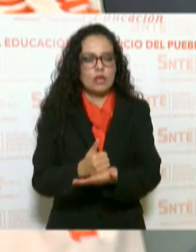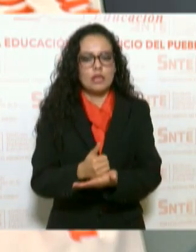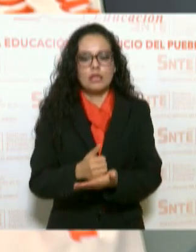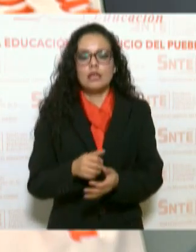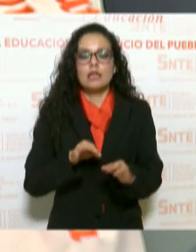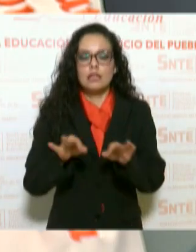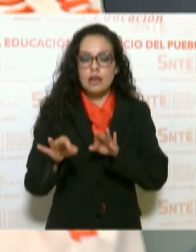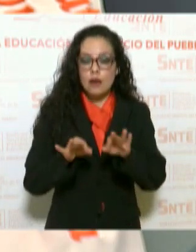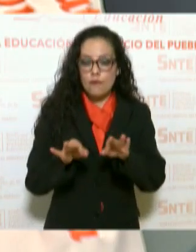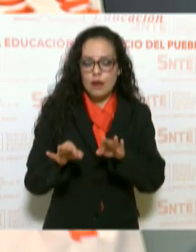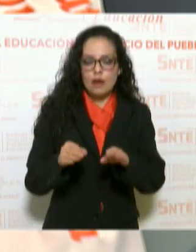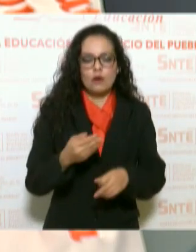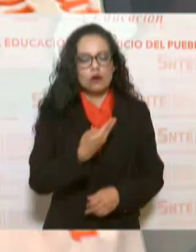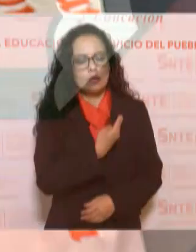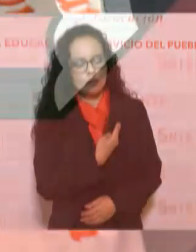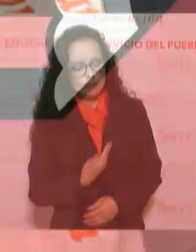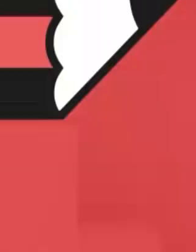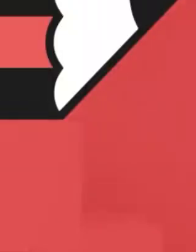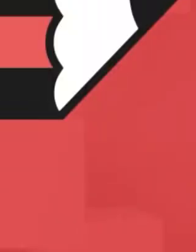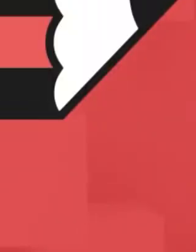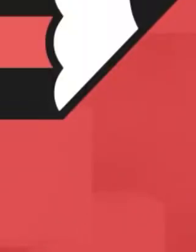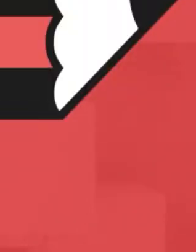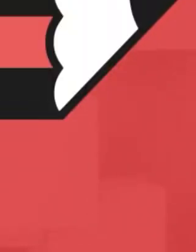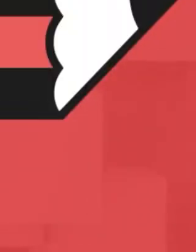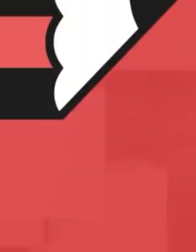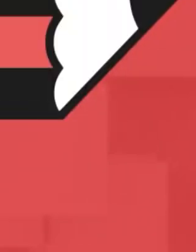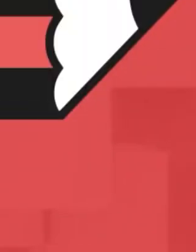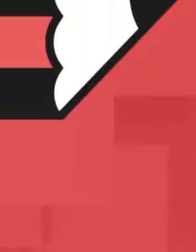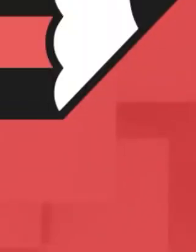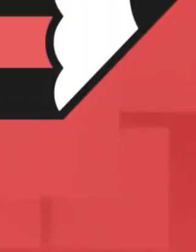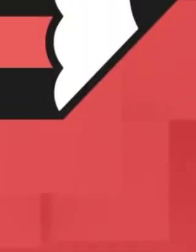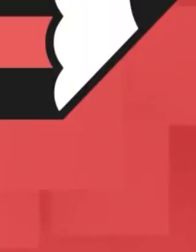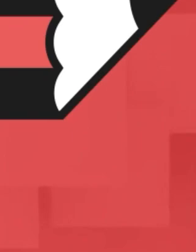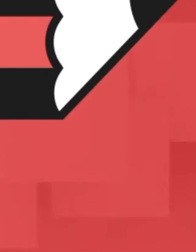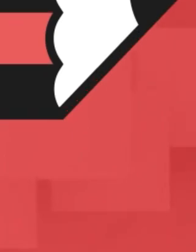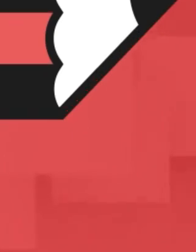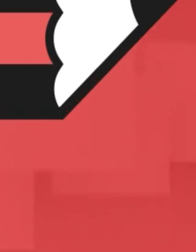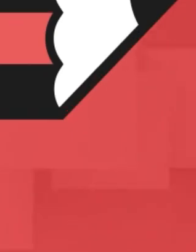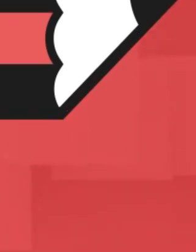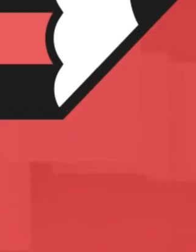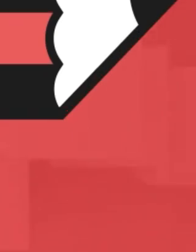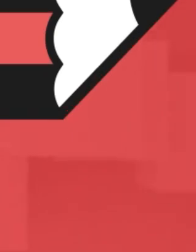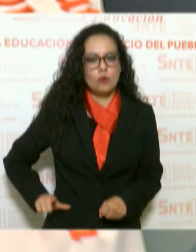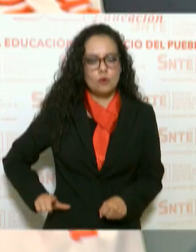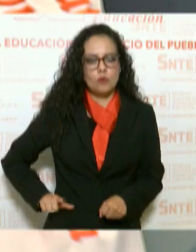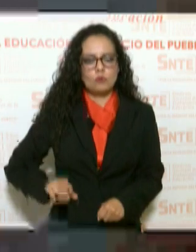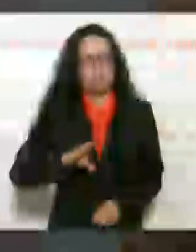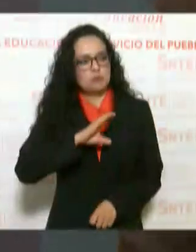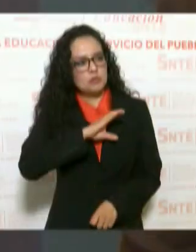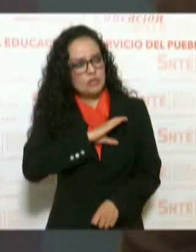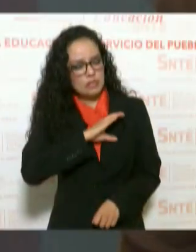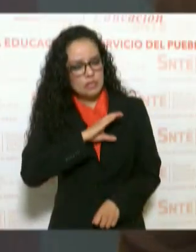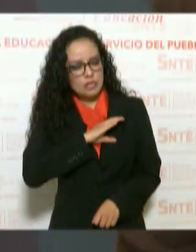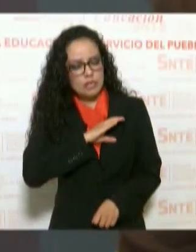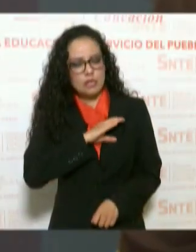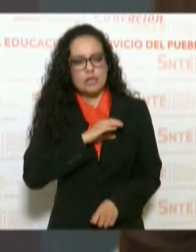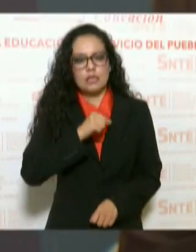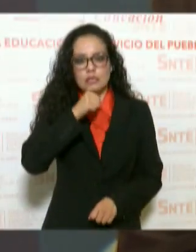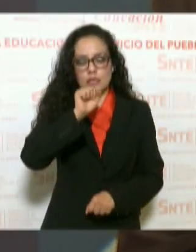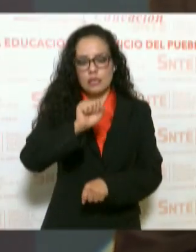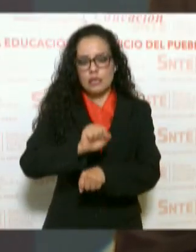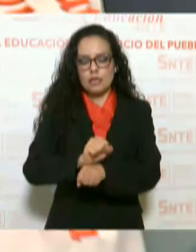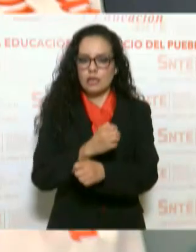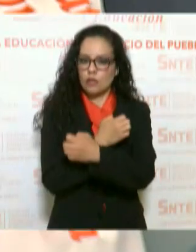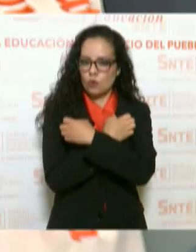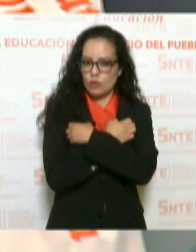la República, la secretaria de Gobernación, nuestra querida secretaria de Educación, el